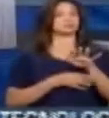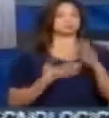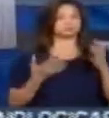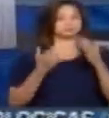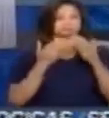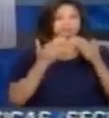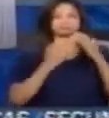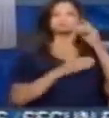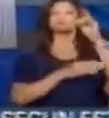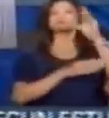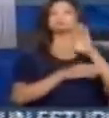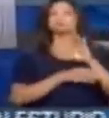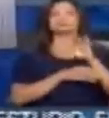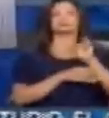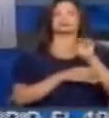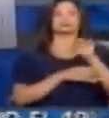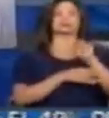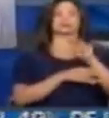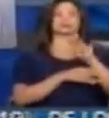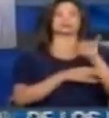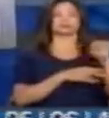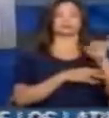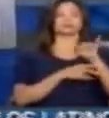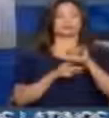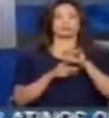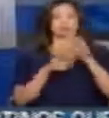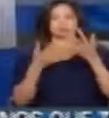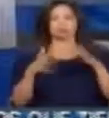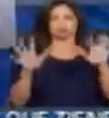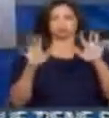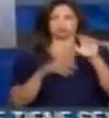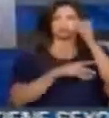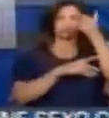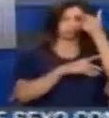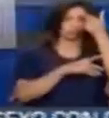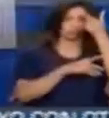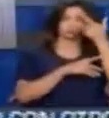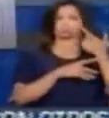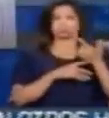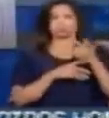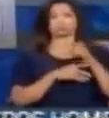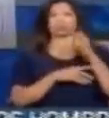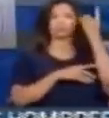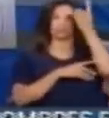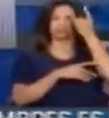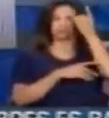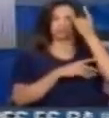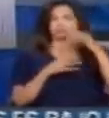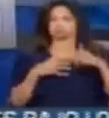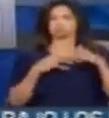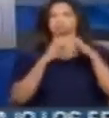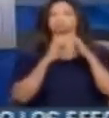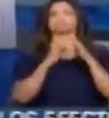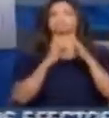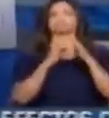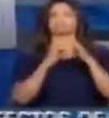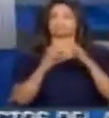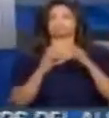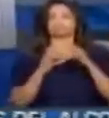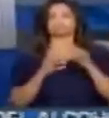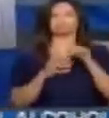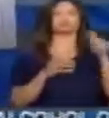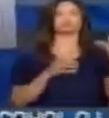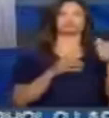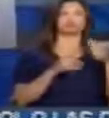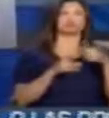gracias a Dios y al INDI, que están, y al gobierno, a Danilo Medina, que la están construyendo. El otro del empleo